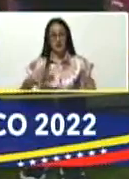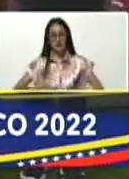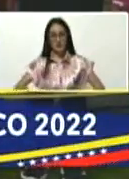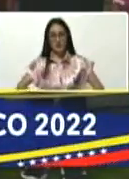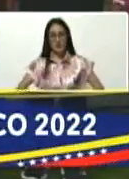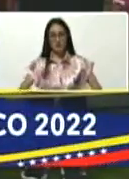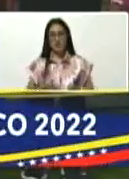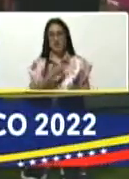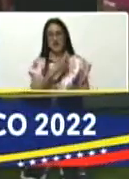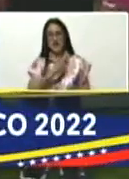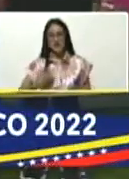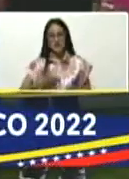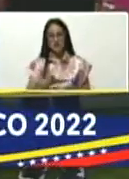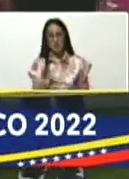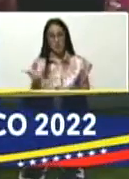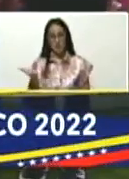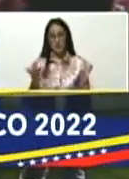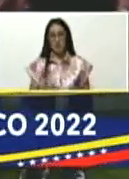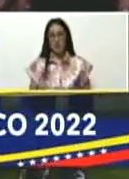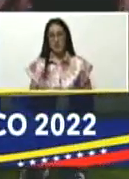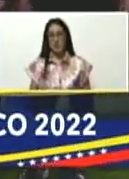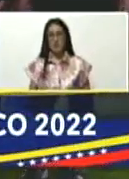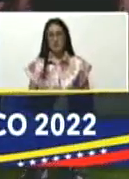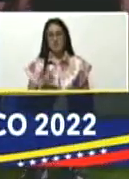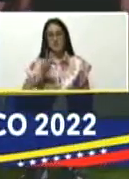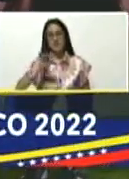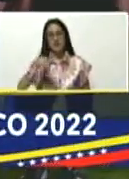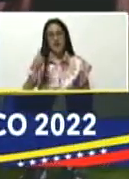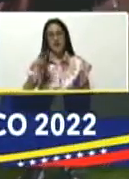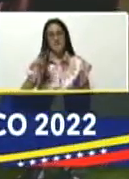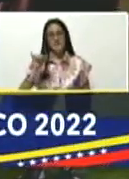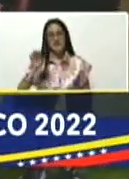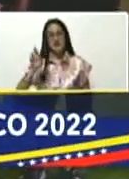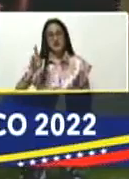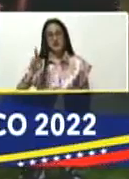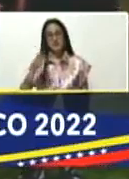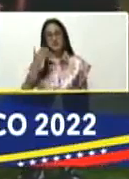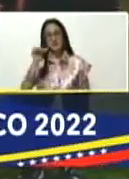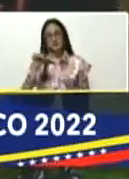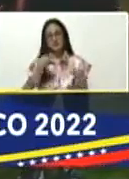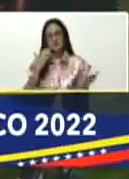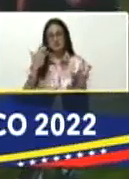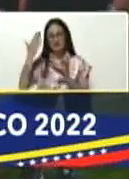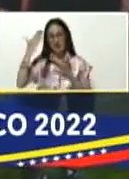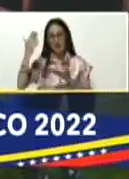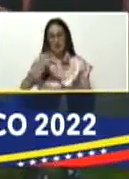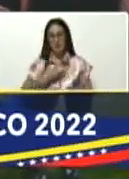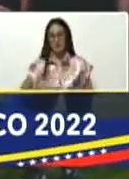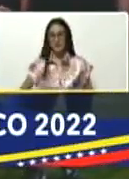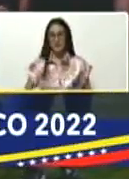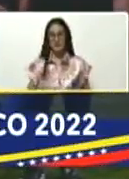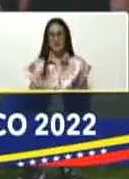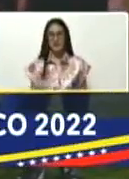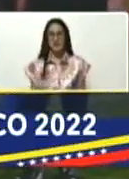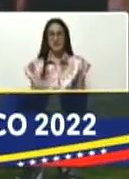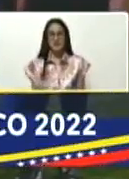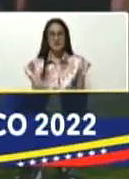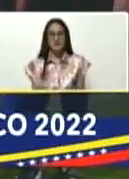el sacrificio de ustedes. Me refiero a Javier Rondón. Adelante. Saludos, presidente.